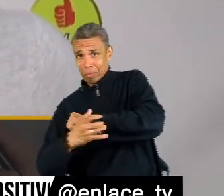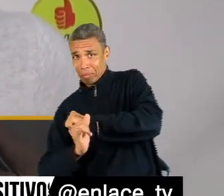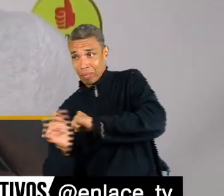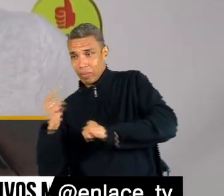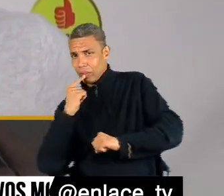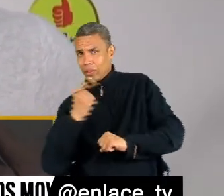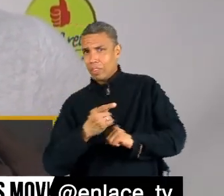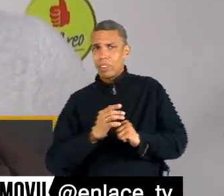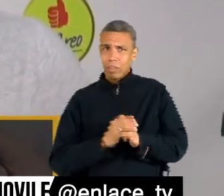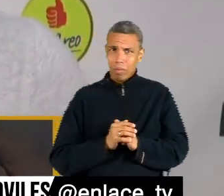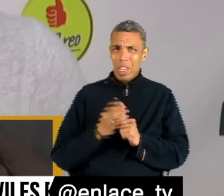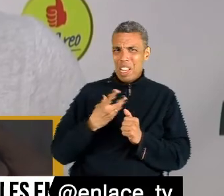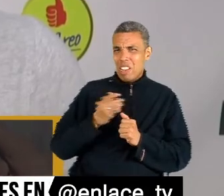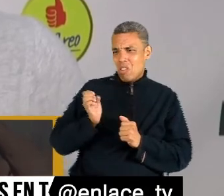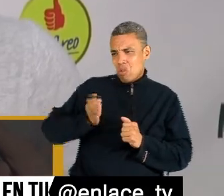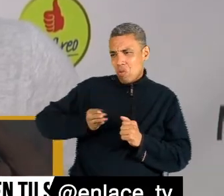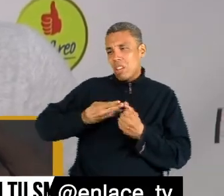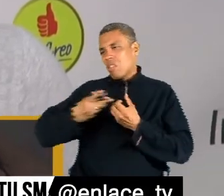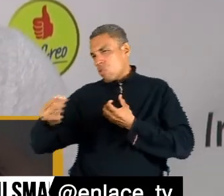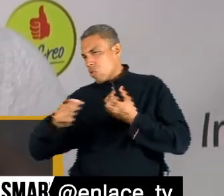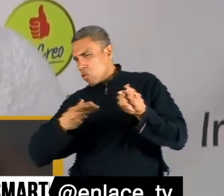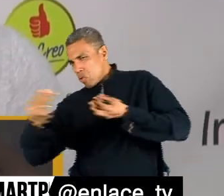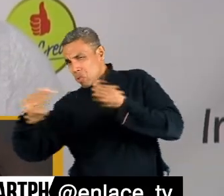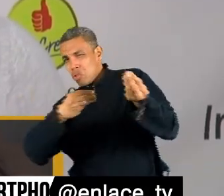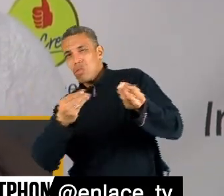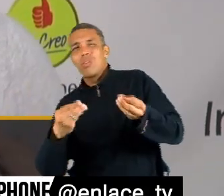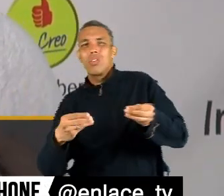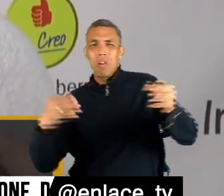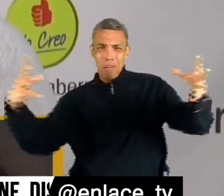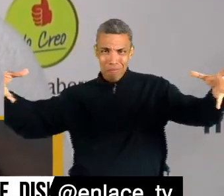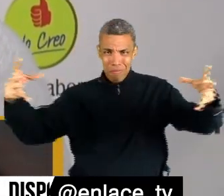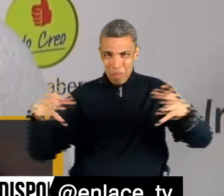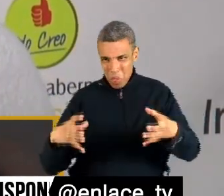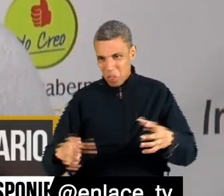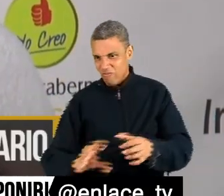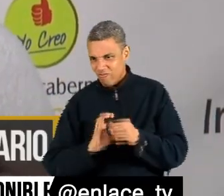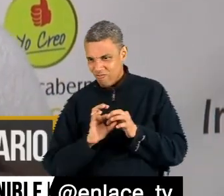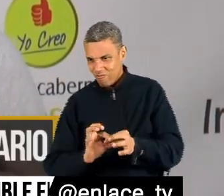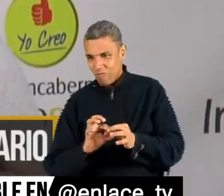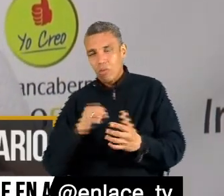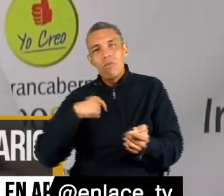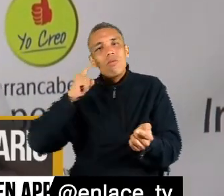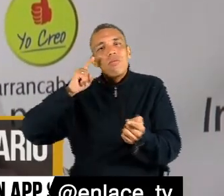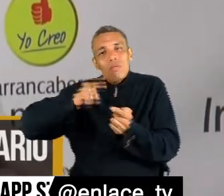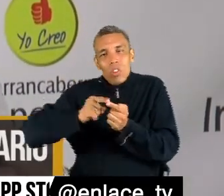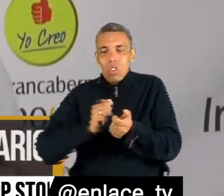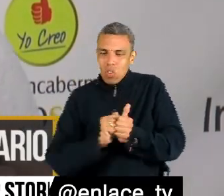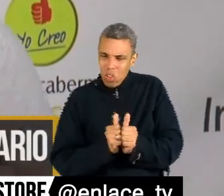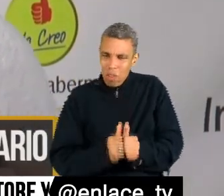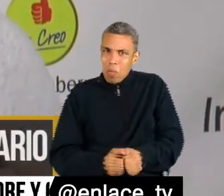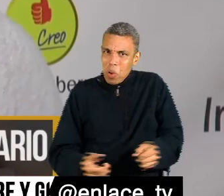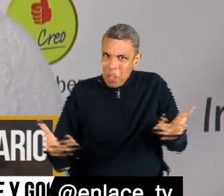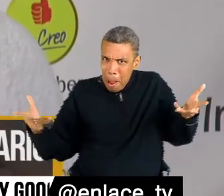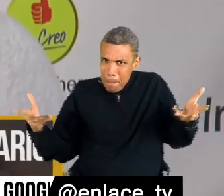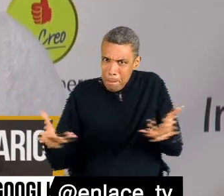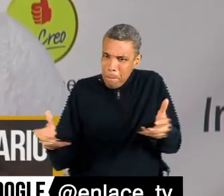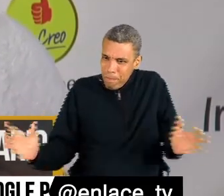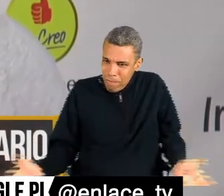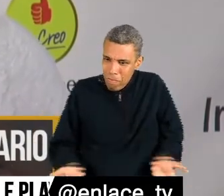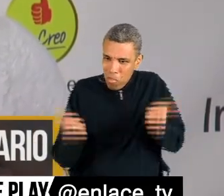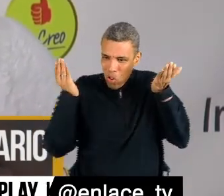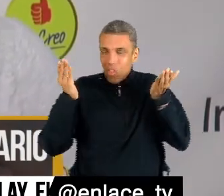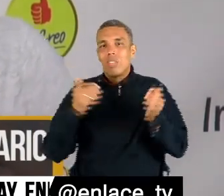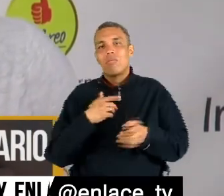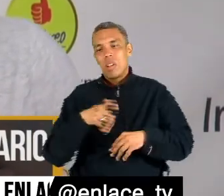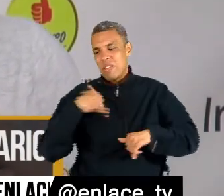único objetivo de fortalecer el deporte de nuestra ciudad y la recreación. Estamos dándole una oportunidad